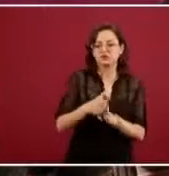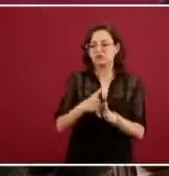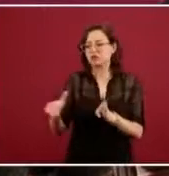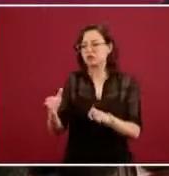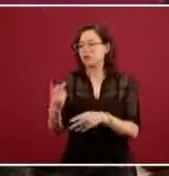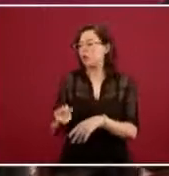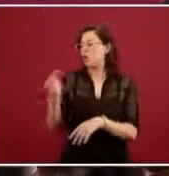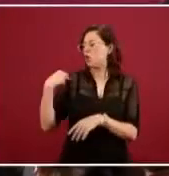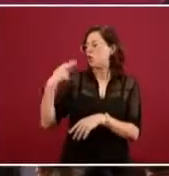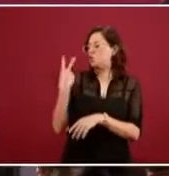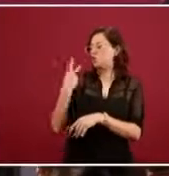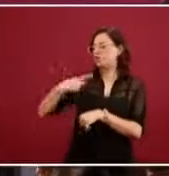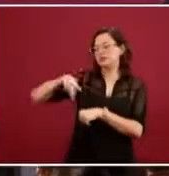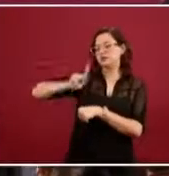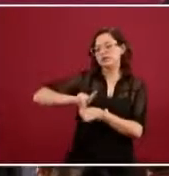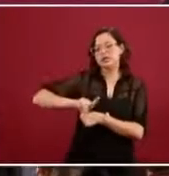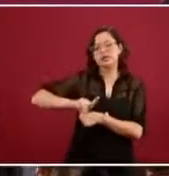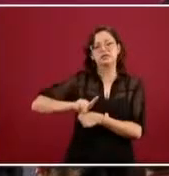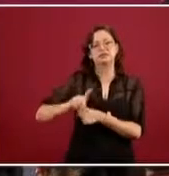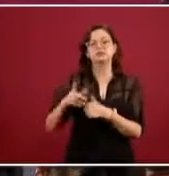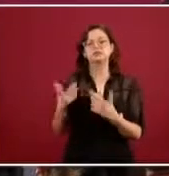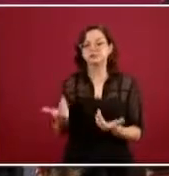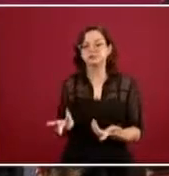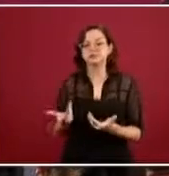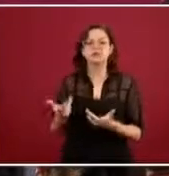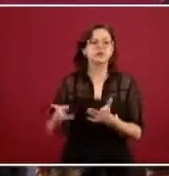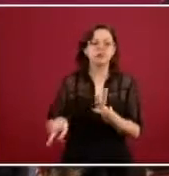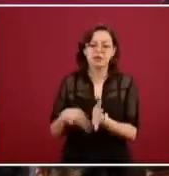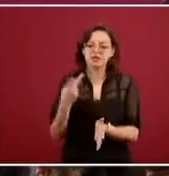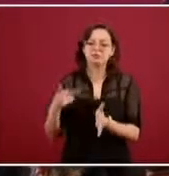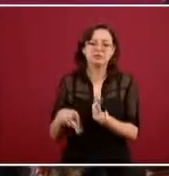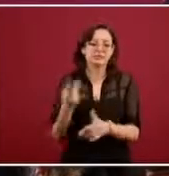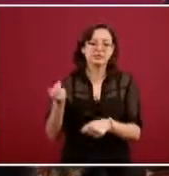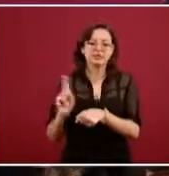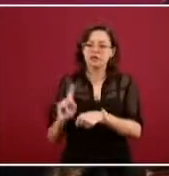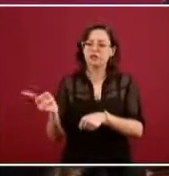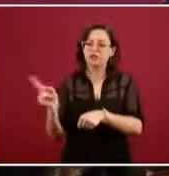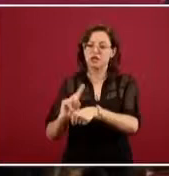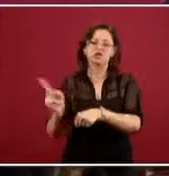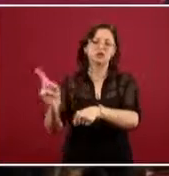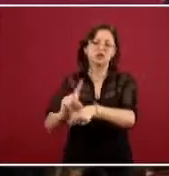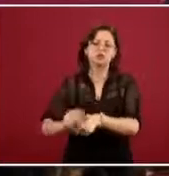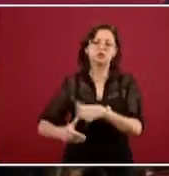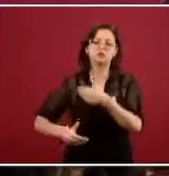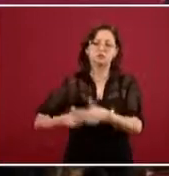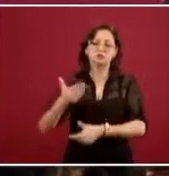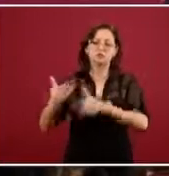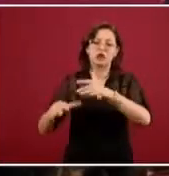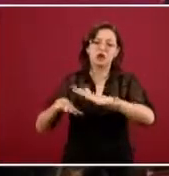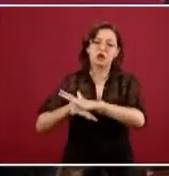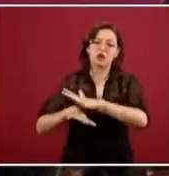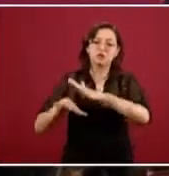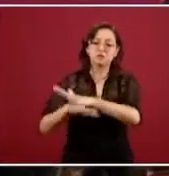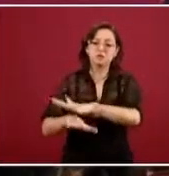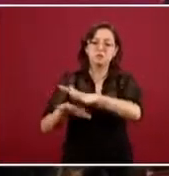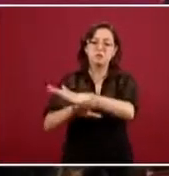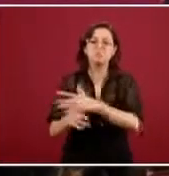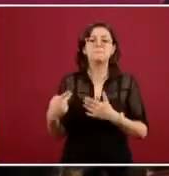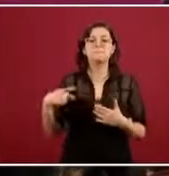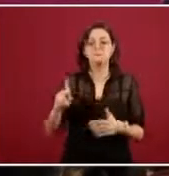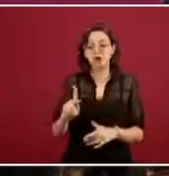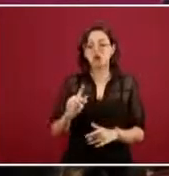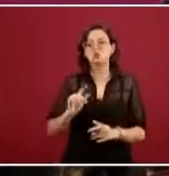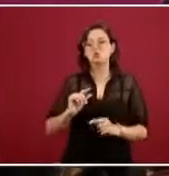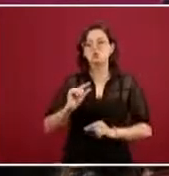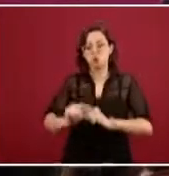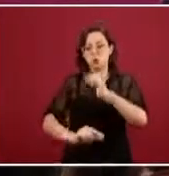2 días porque estos casos se están actualizando en el sistema, pero de todas maneras hay al menos una estabilización